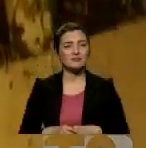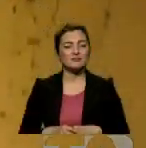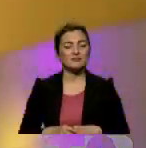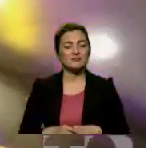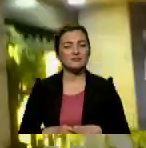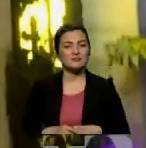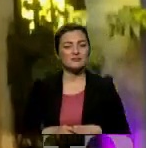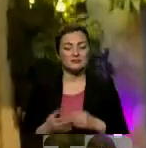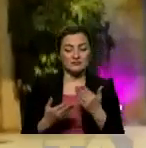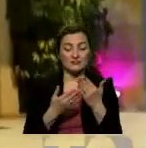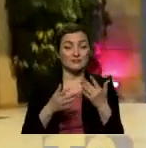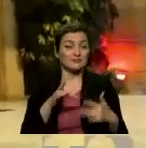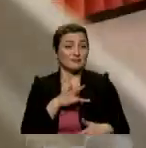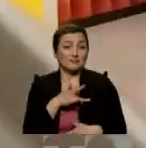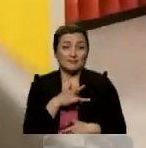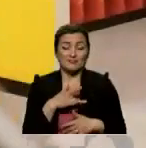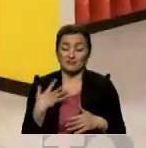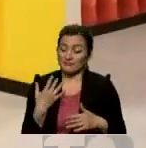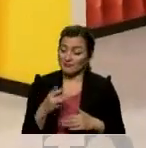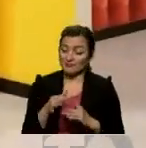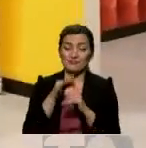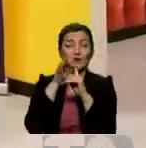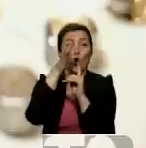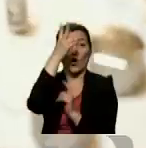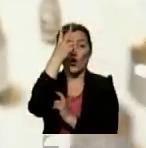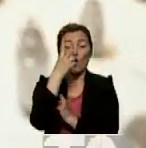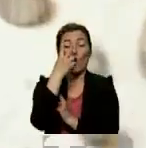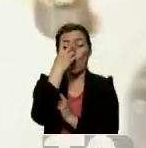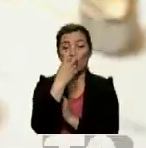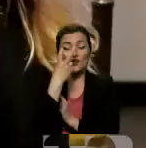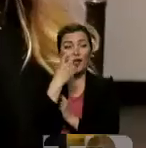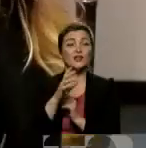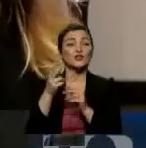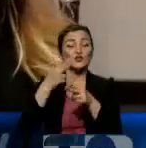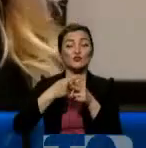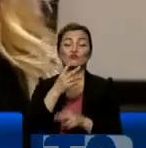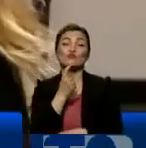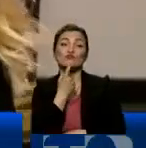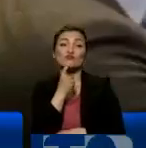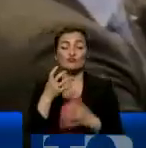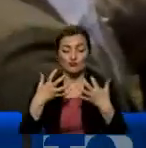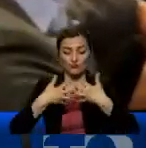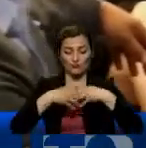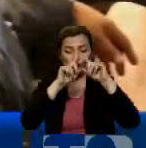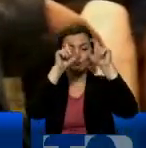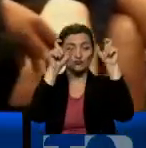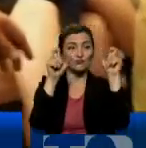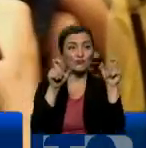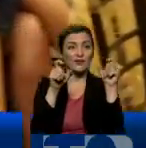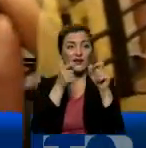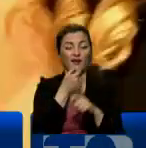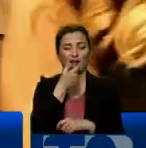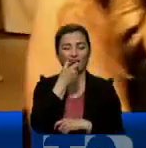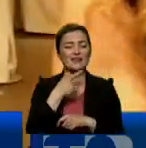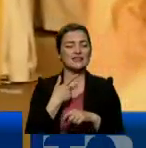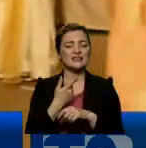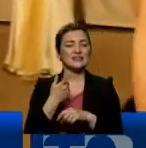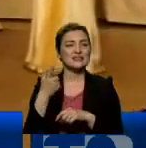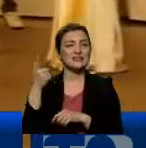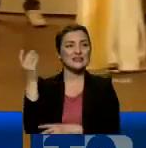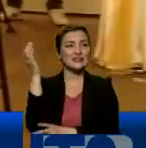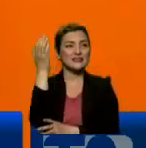En un emotivo evento realizado en el Hotel Finlandia en Quito, se realizó la alianza entre la empresa de implantes Miss Ecuador